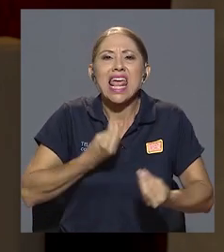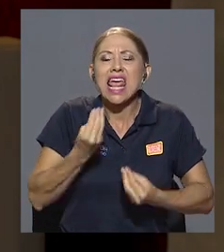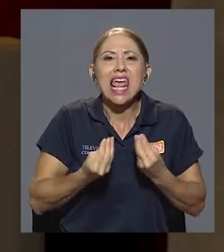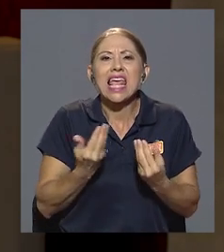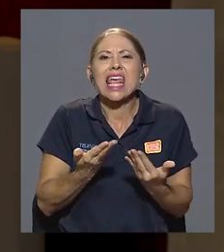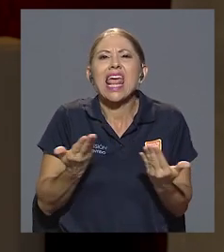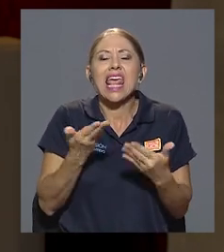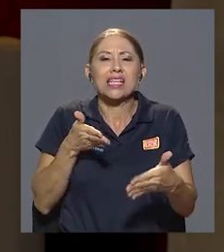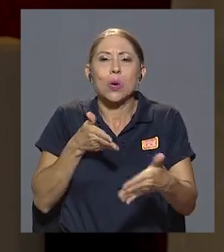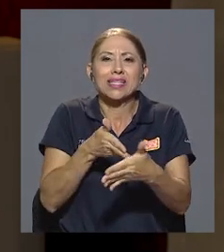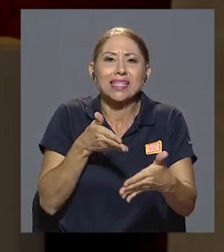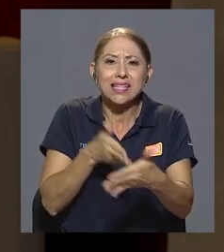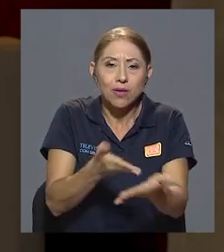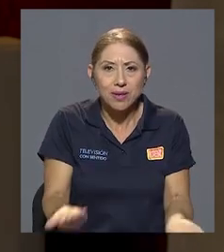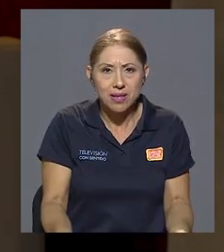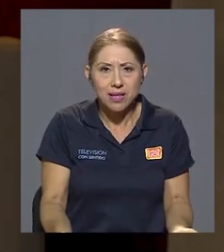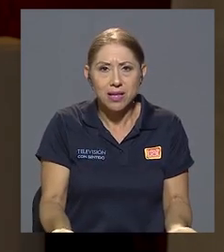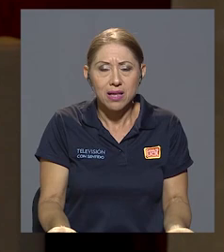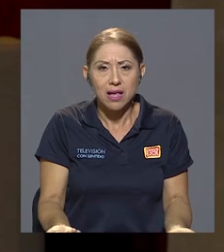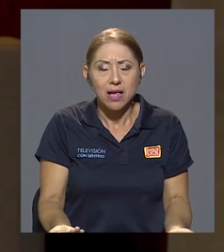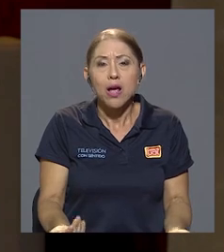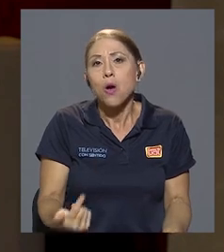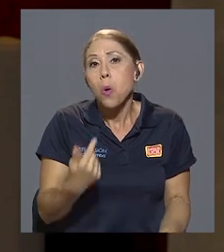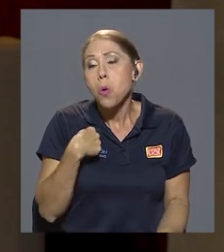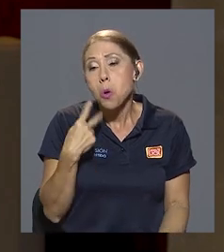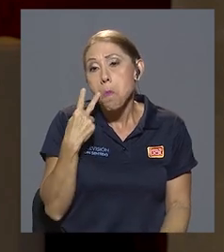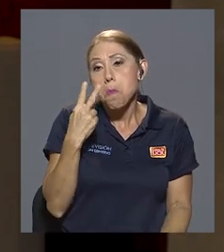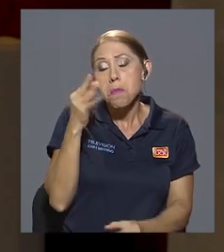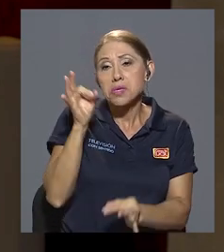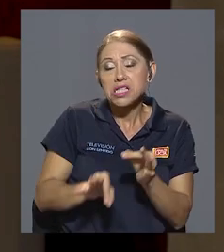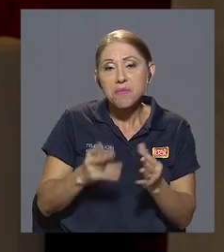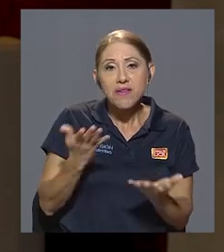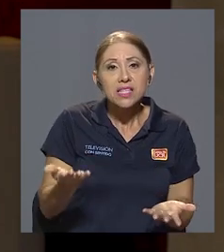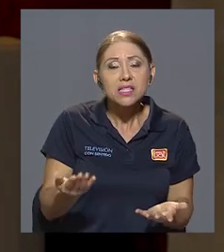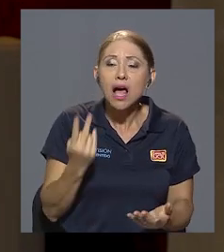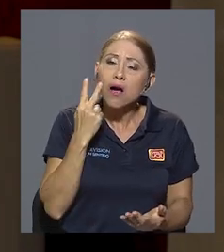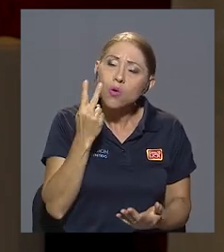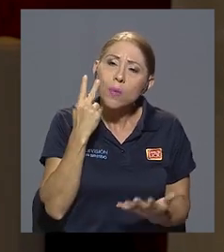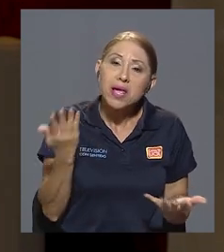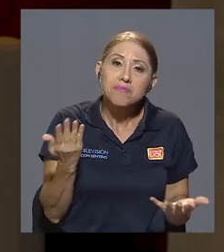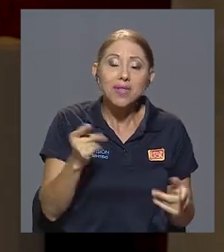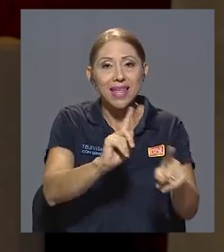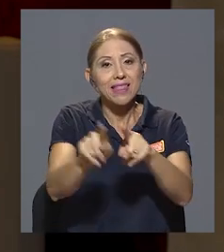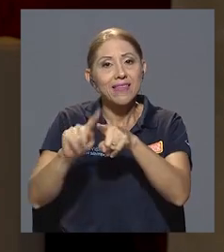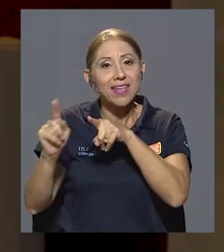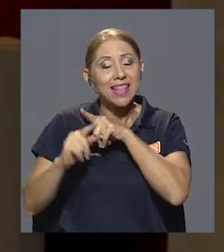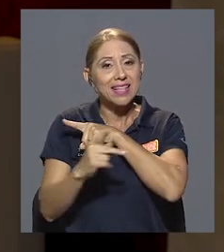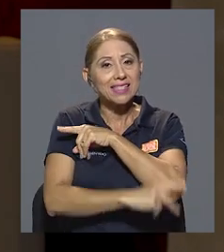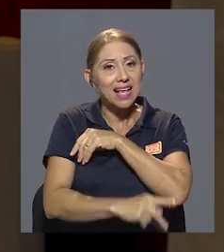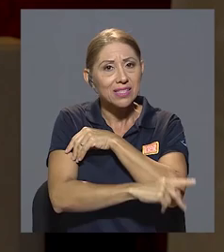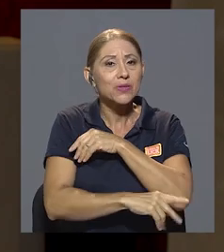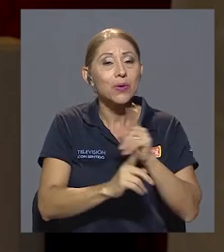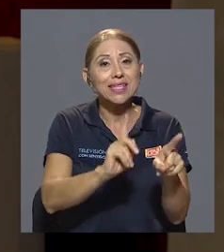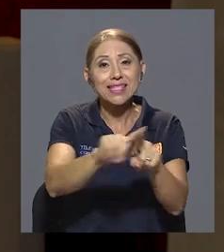amenazado lo que uno simplemente a simple vista observa es que las diferentes naciones los